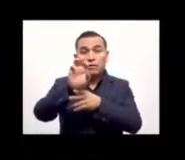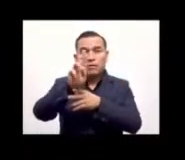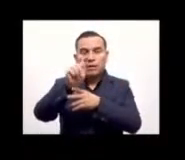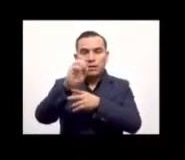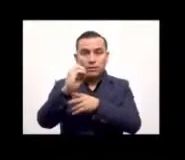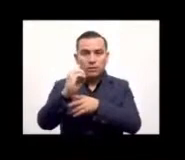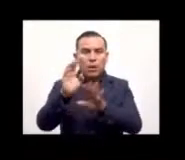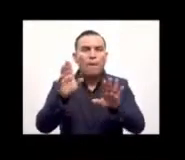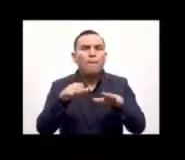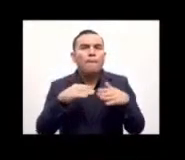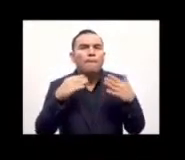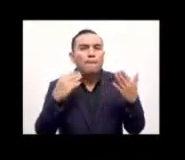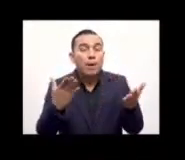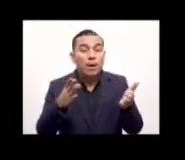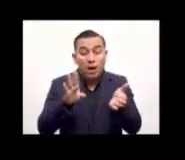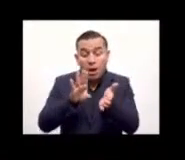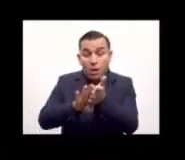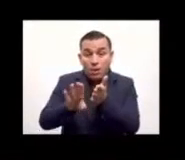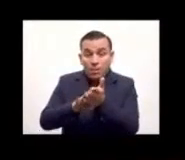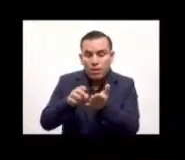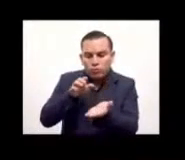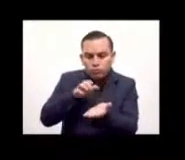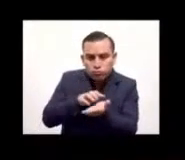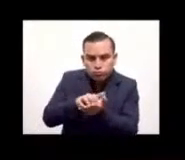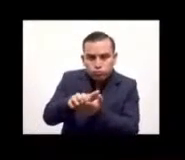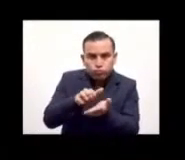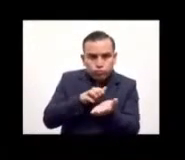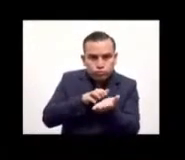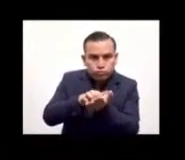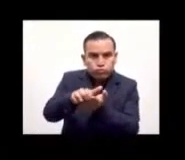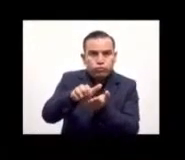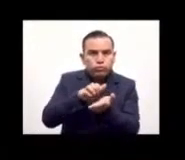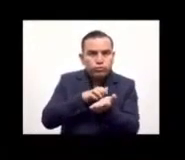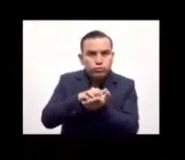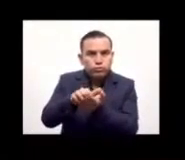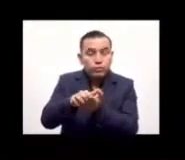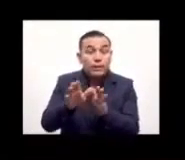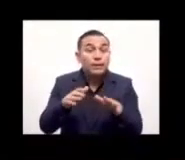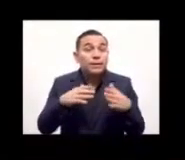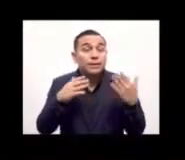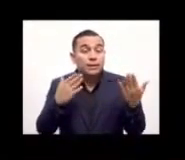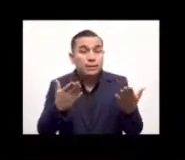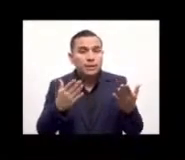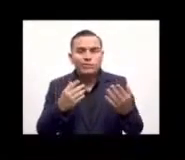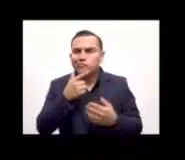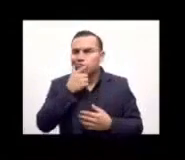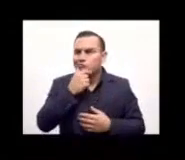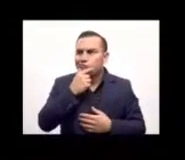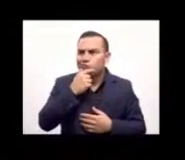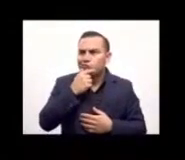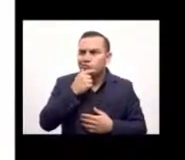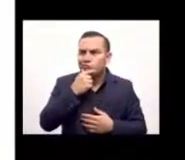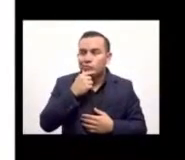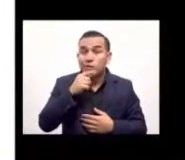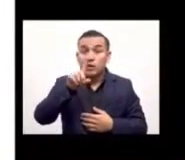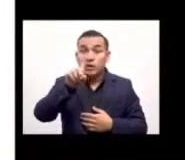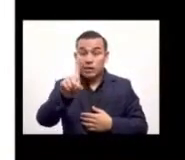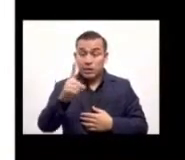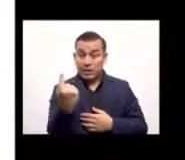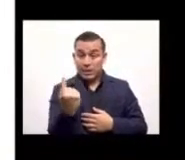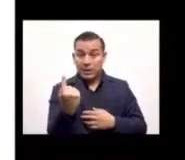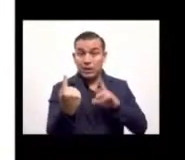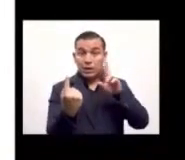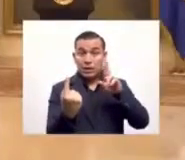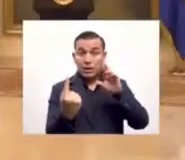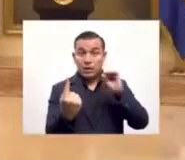de emprendimientos, los famosos hackatones, los famosos challenges de tecnología,